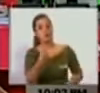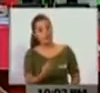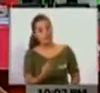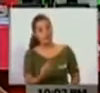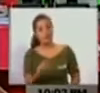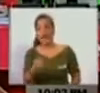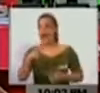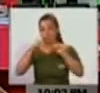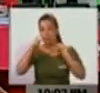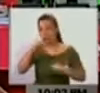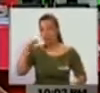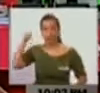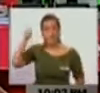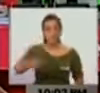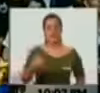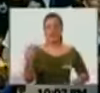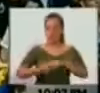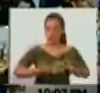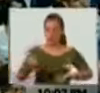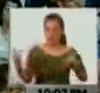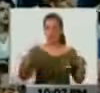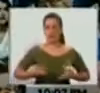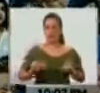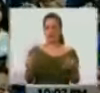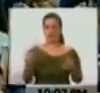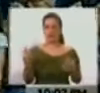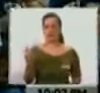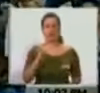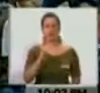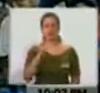vida ha sido un revolucionario.